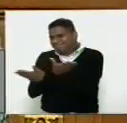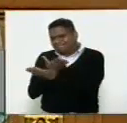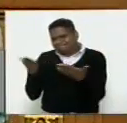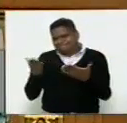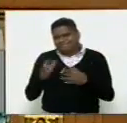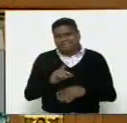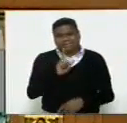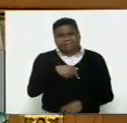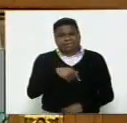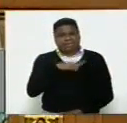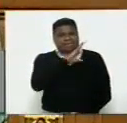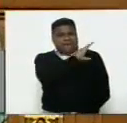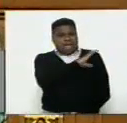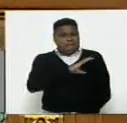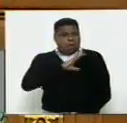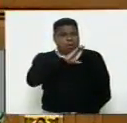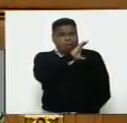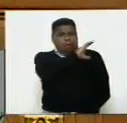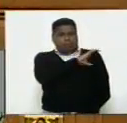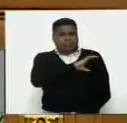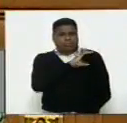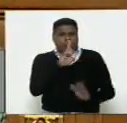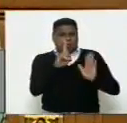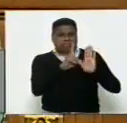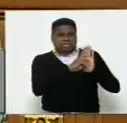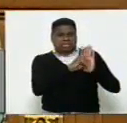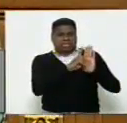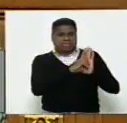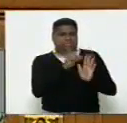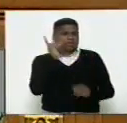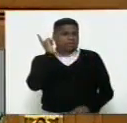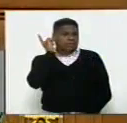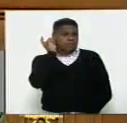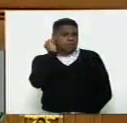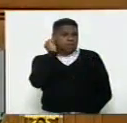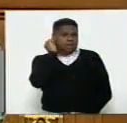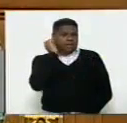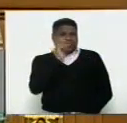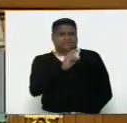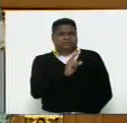Comisión por los Derechos de la Mujer, a Mareli,